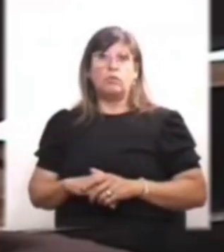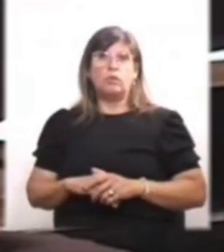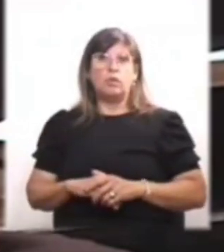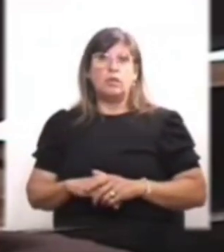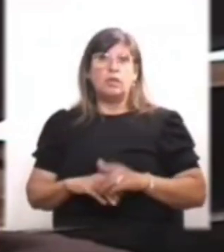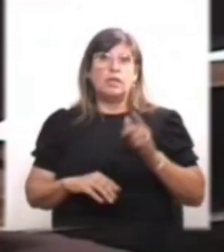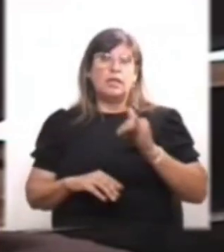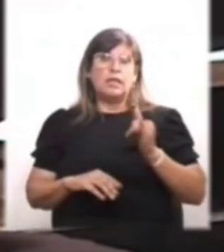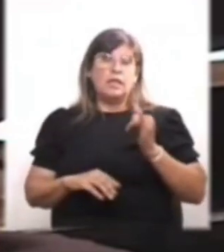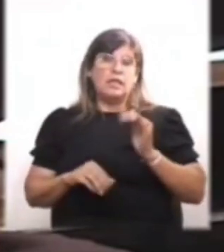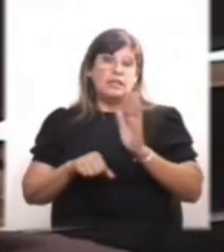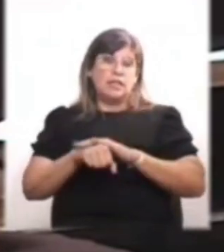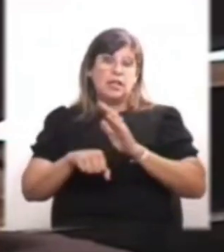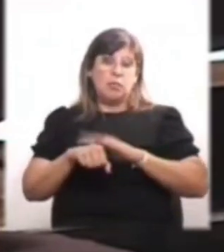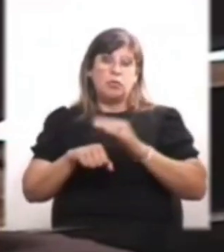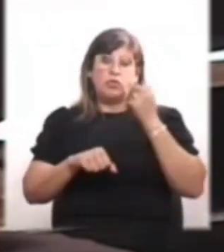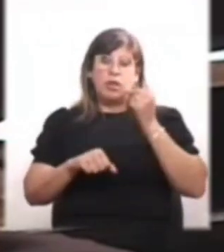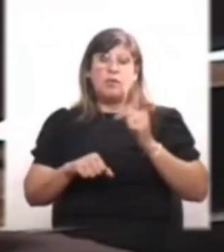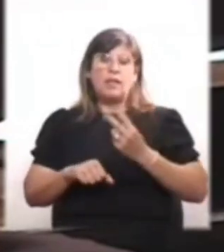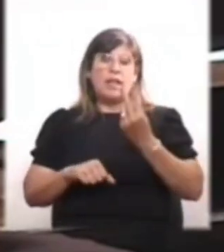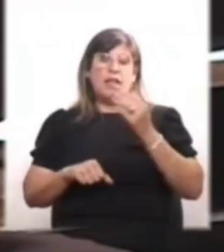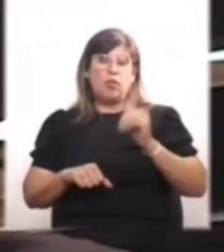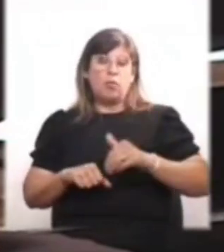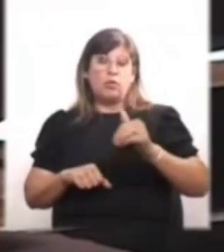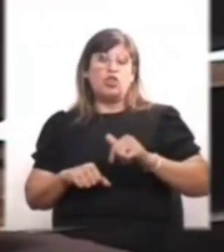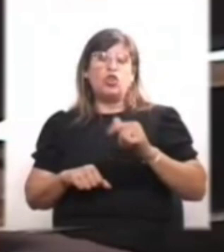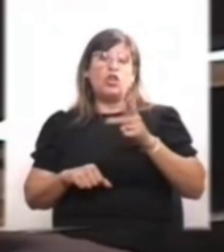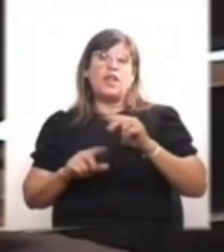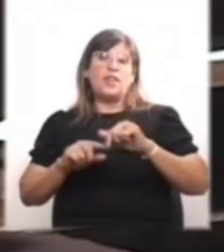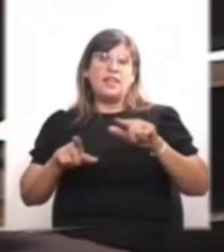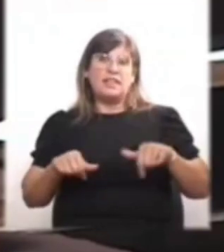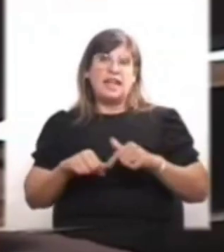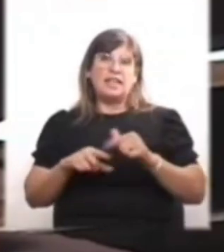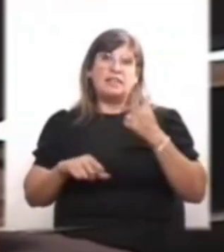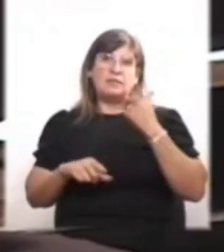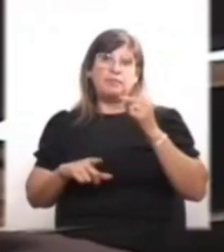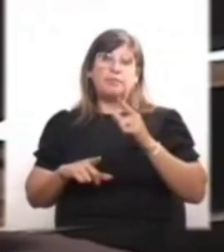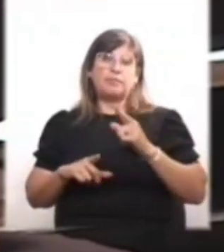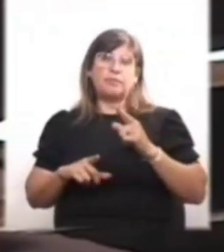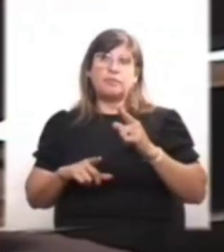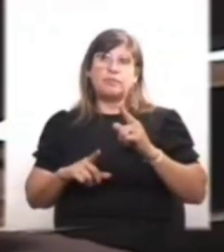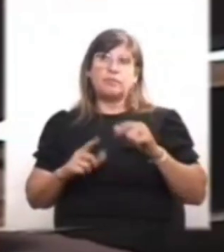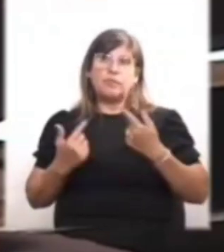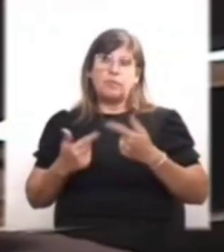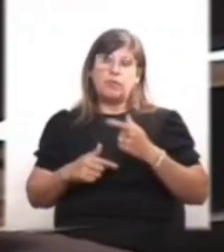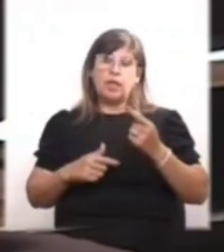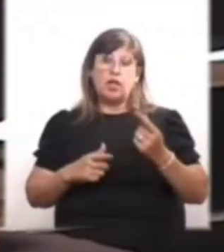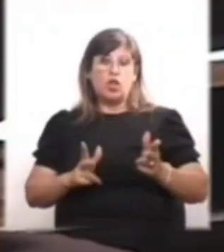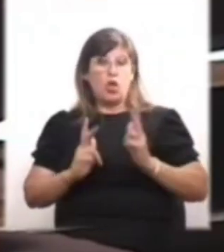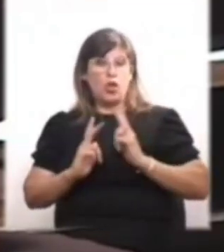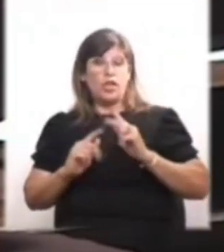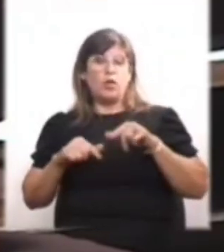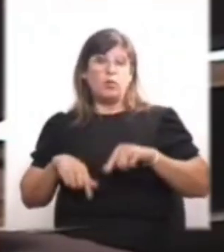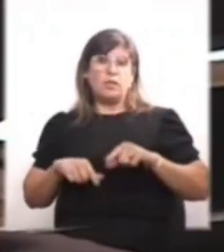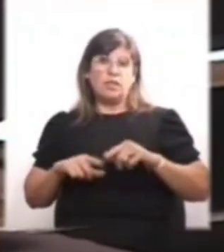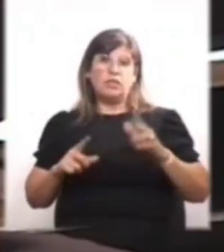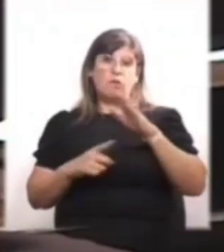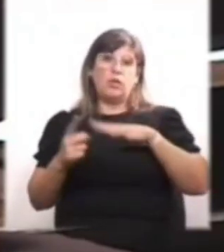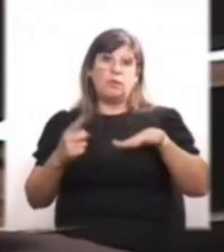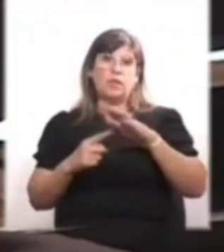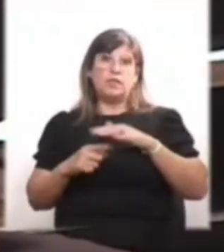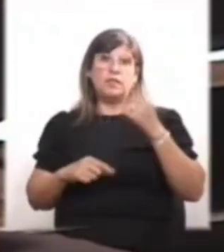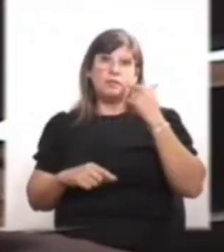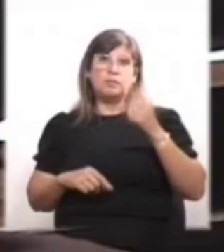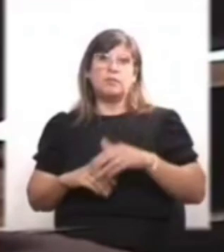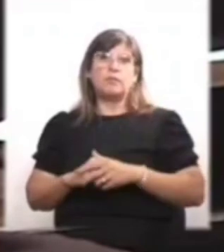maneja los 2 millones de hectáreas y no tiene una división que nosotros creemos que el Ministerio de Ambiente, según nos comunicó el ministro de Ambiente, va